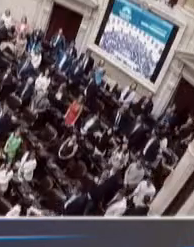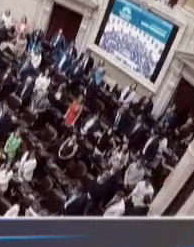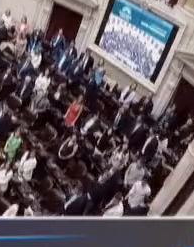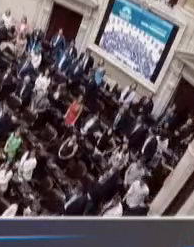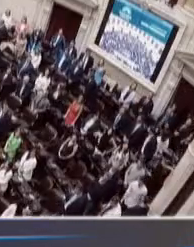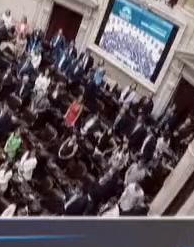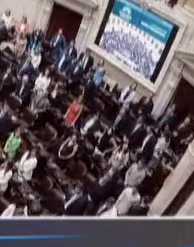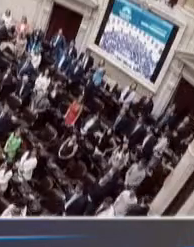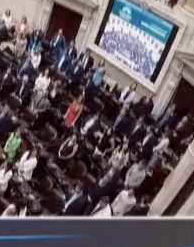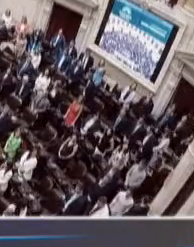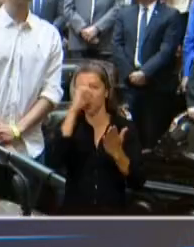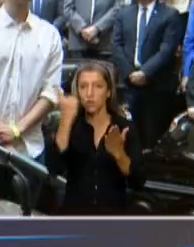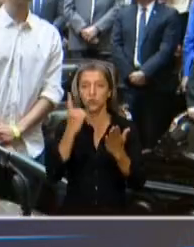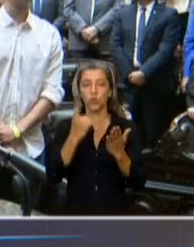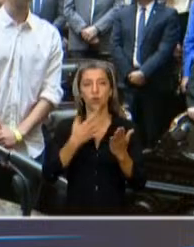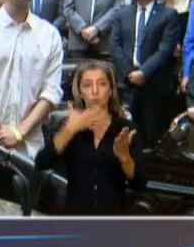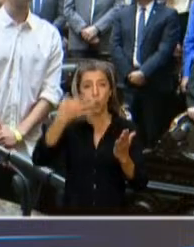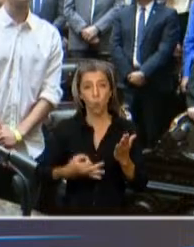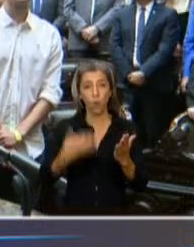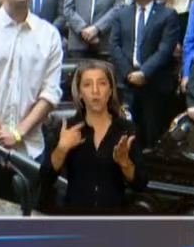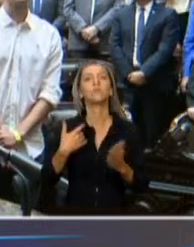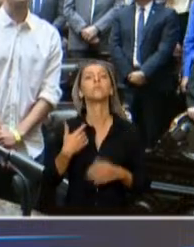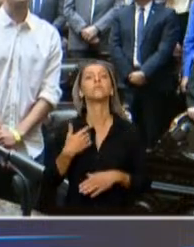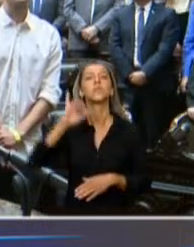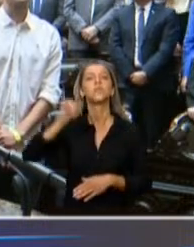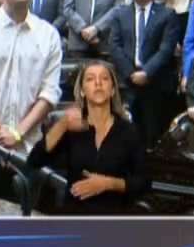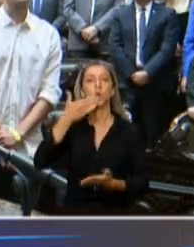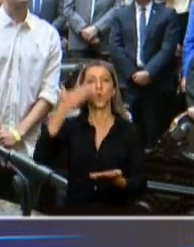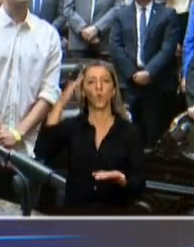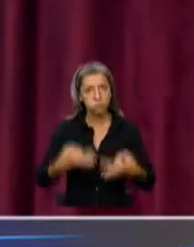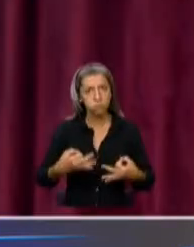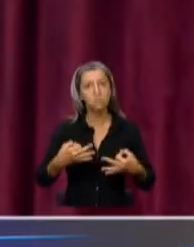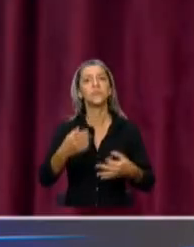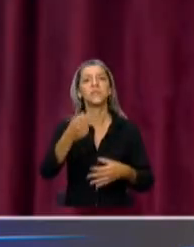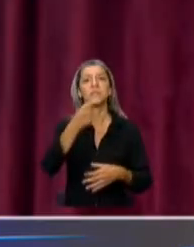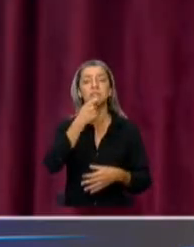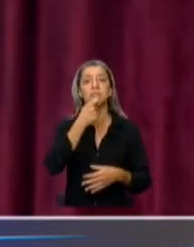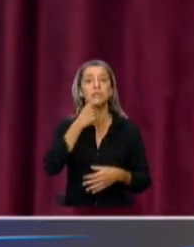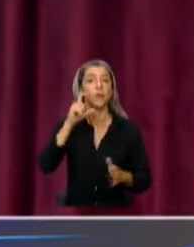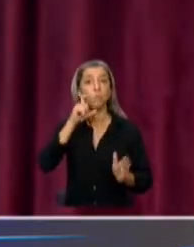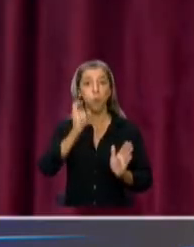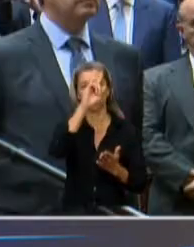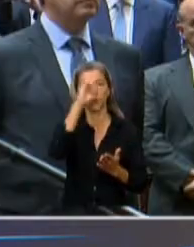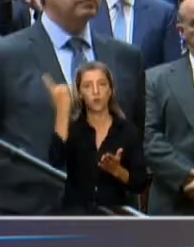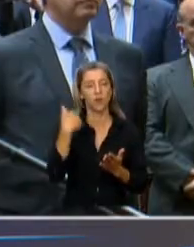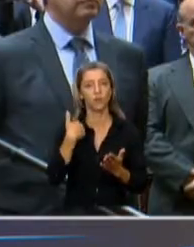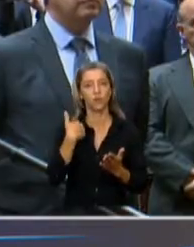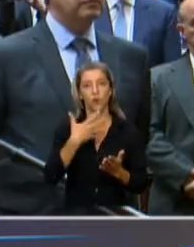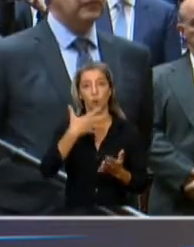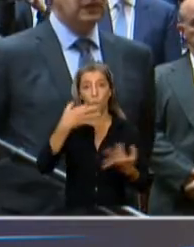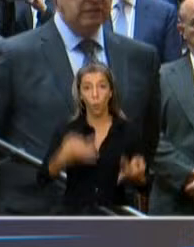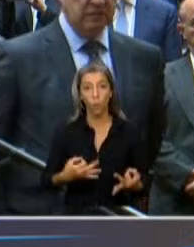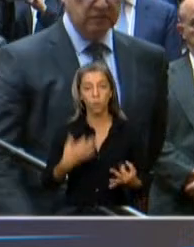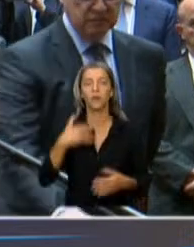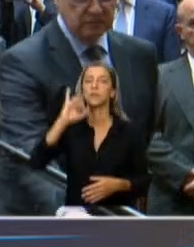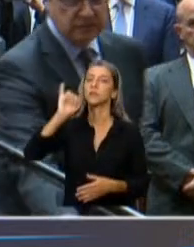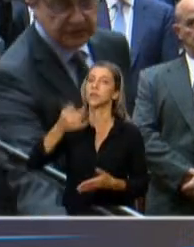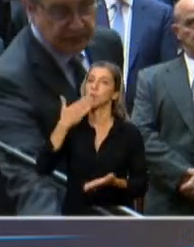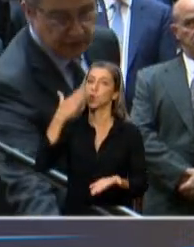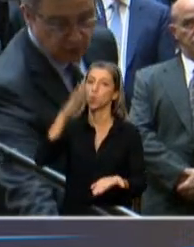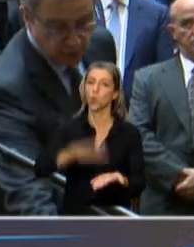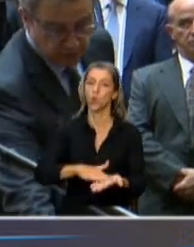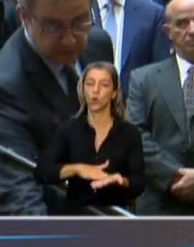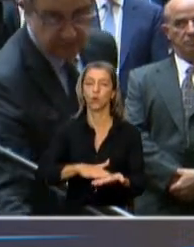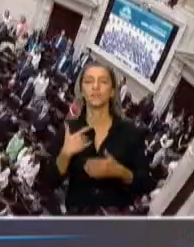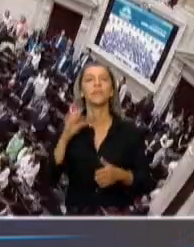esta ofensiva legislativa que se espera que comience la semana que viene, a partir de estos hechos que falta que se definan.